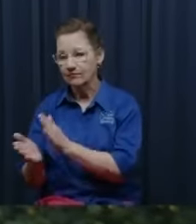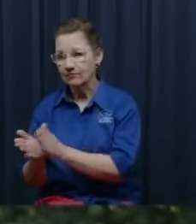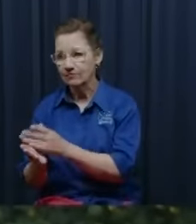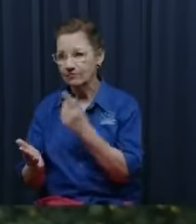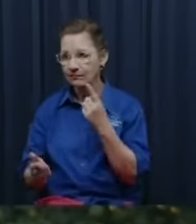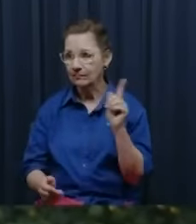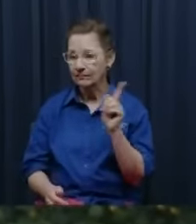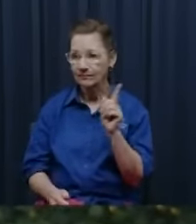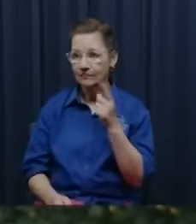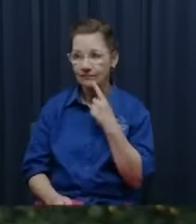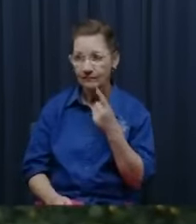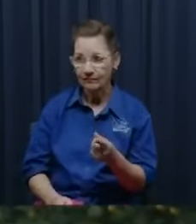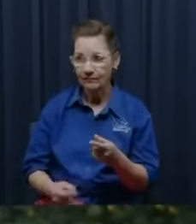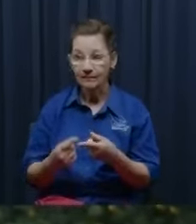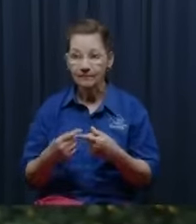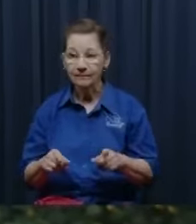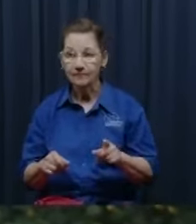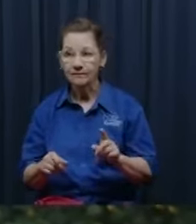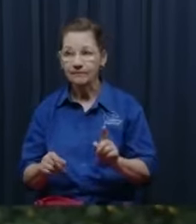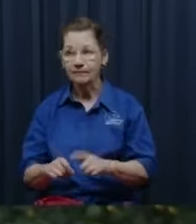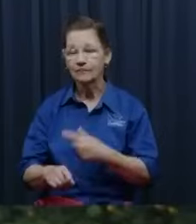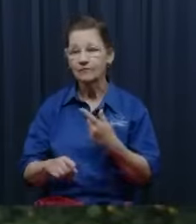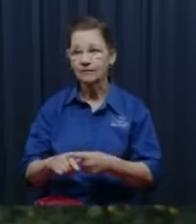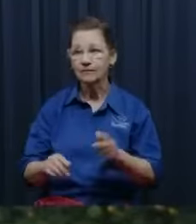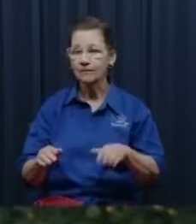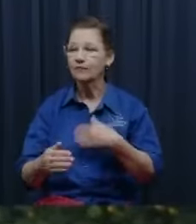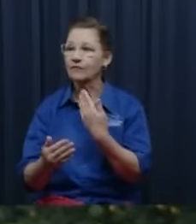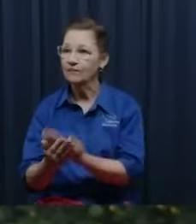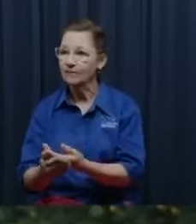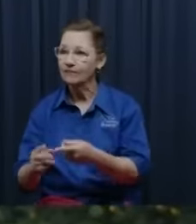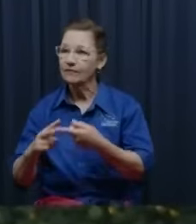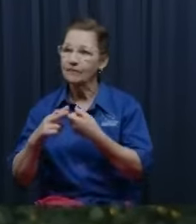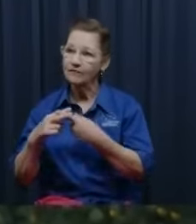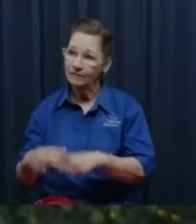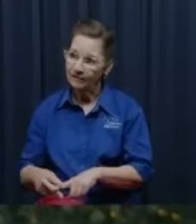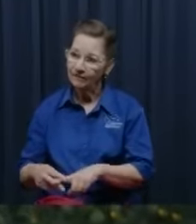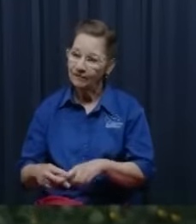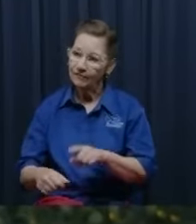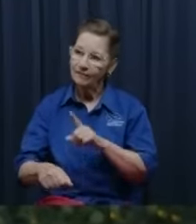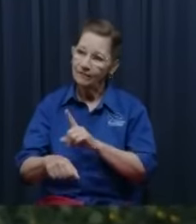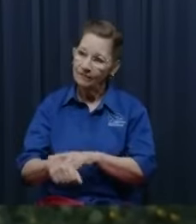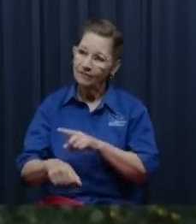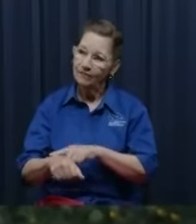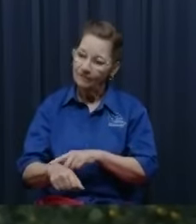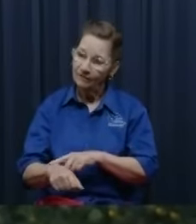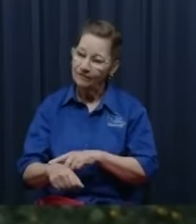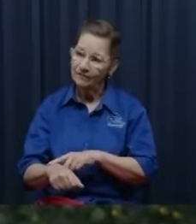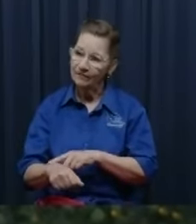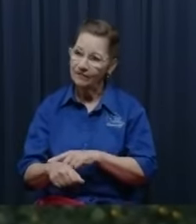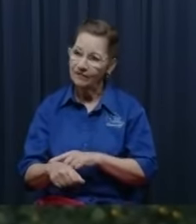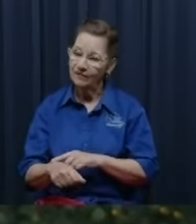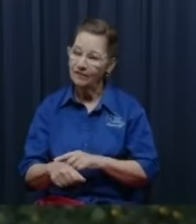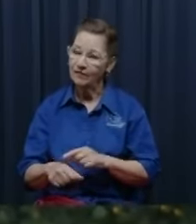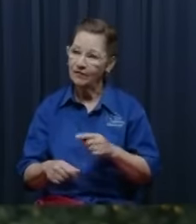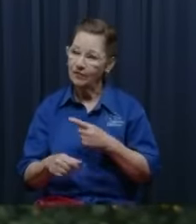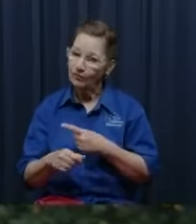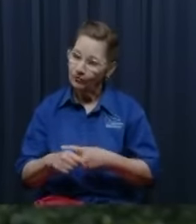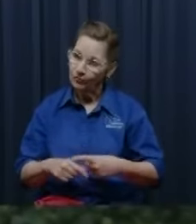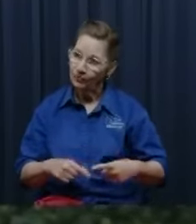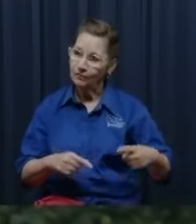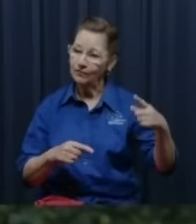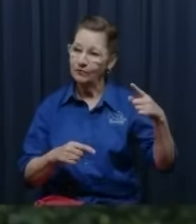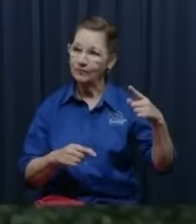y lo echan del huerto empieza el cronómetro y el reloj a funcionar